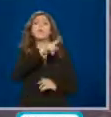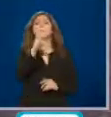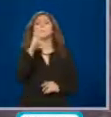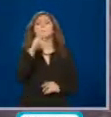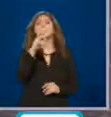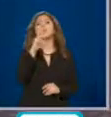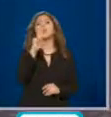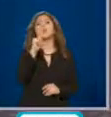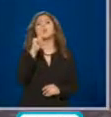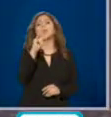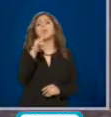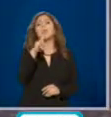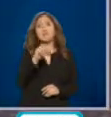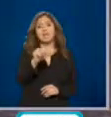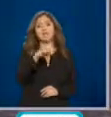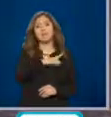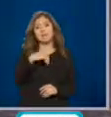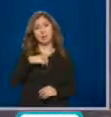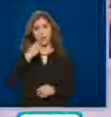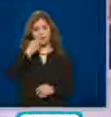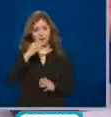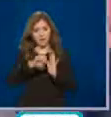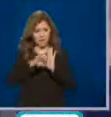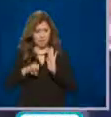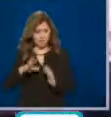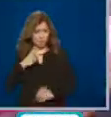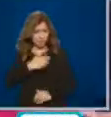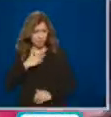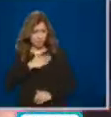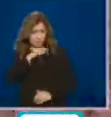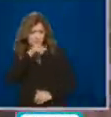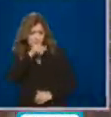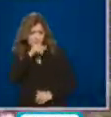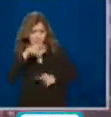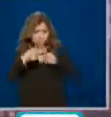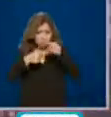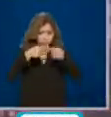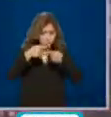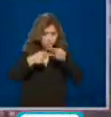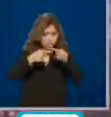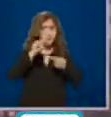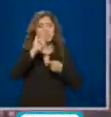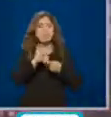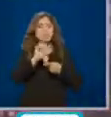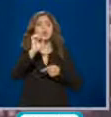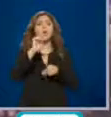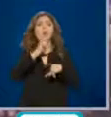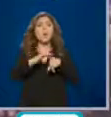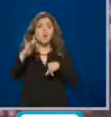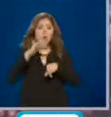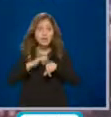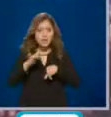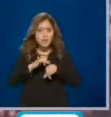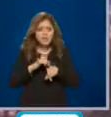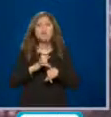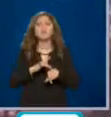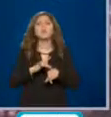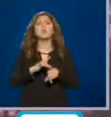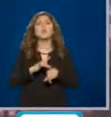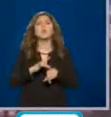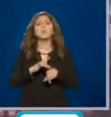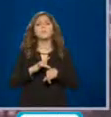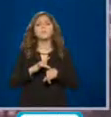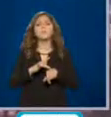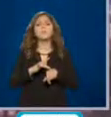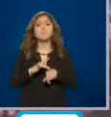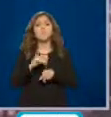estaría bastante bien. Muy bien. O sea, pechuga de pavo, por ejemplo, un rollito. De Rollito, pechuga puede de ser pavo, queso, una rebanadita de queso panela,